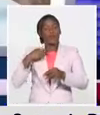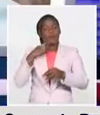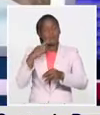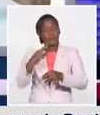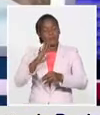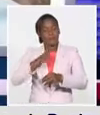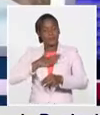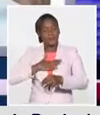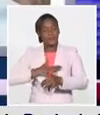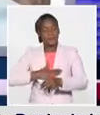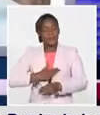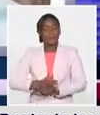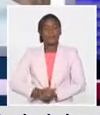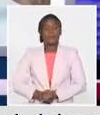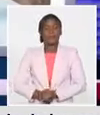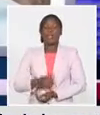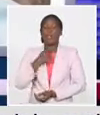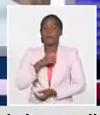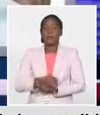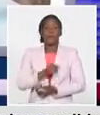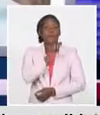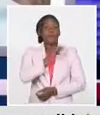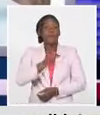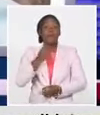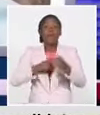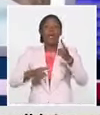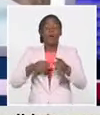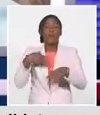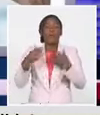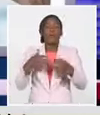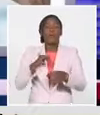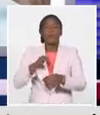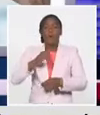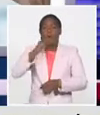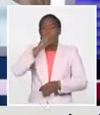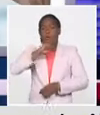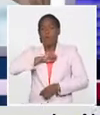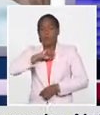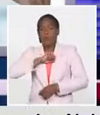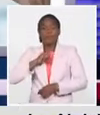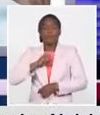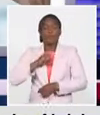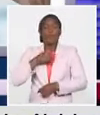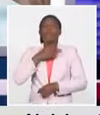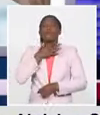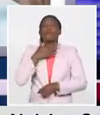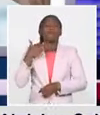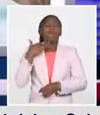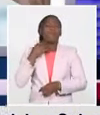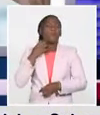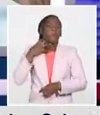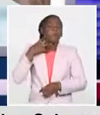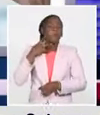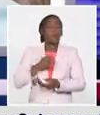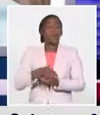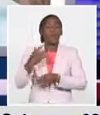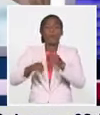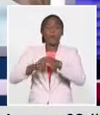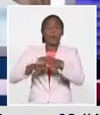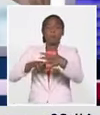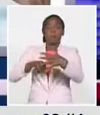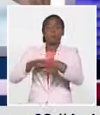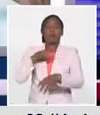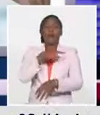infeccioso, que están tomando antibióticos, deben esperar a que terminen ese proceso para entonces ser vacunados.